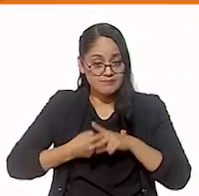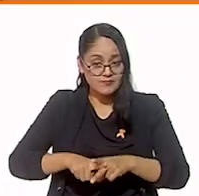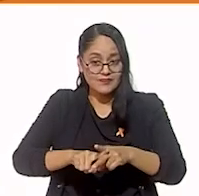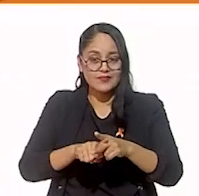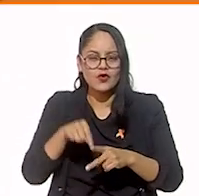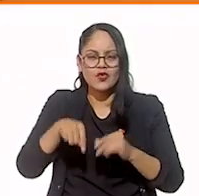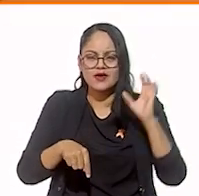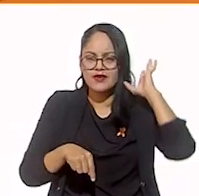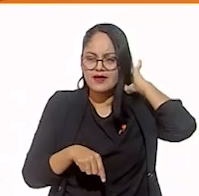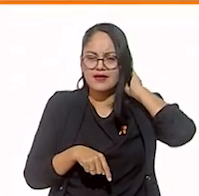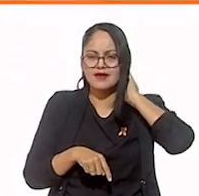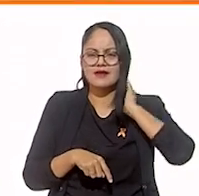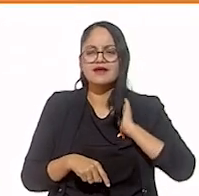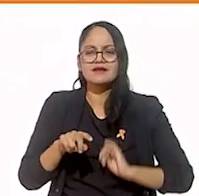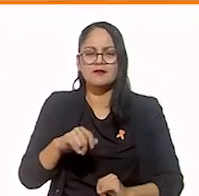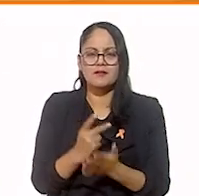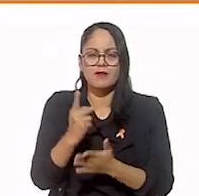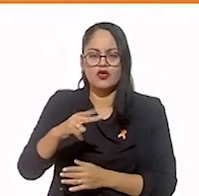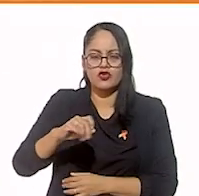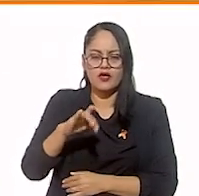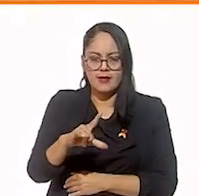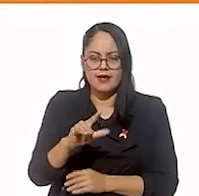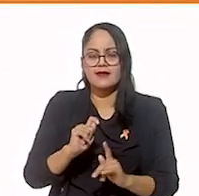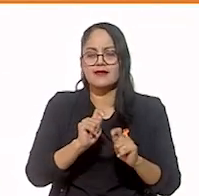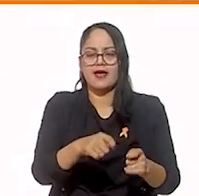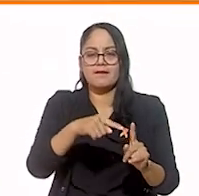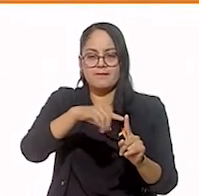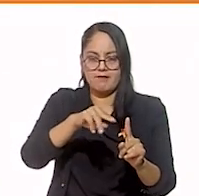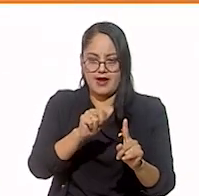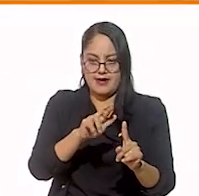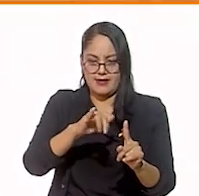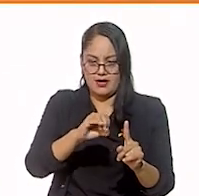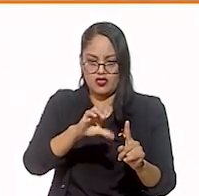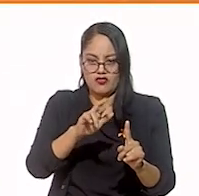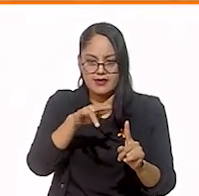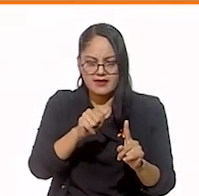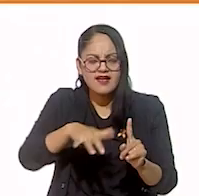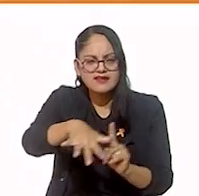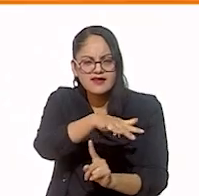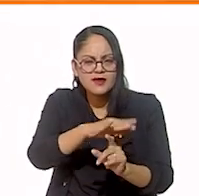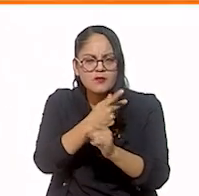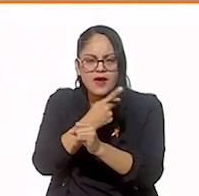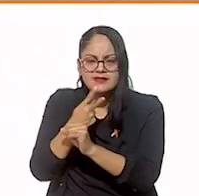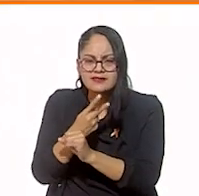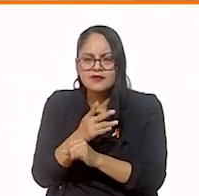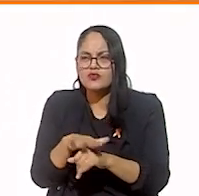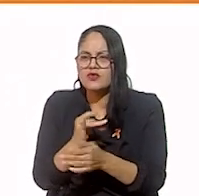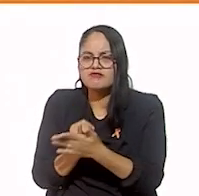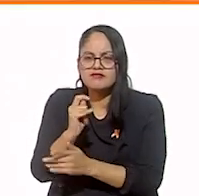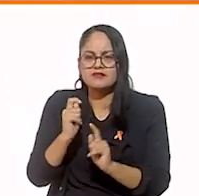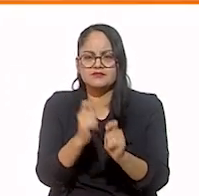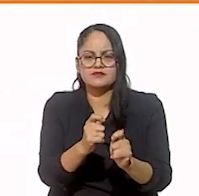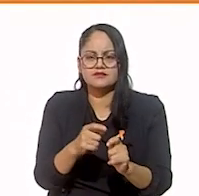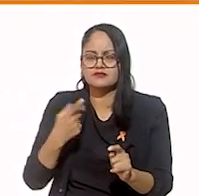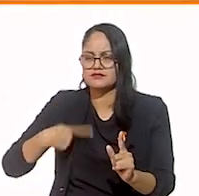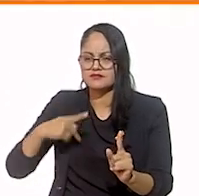esto que acabamos de ver, el tema del Nobel a María Corina Machado, las circunstancias que han permeado en torno a esta designación, sus